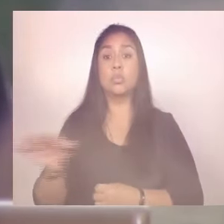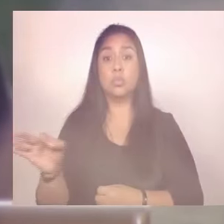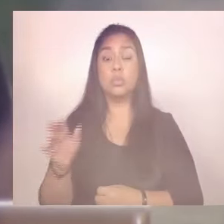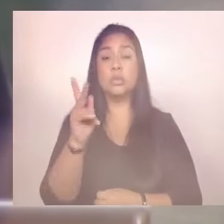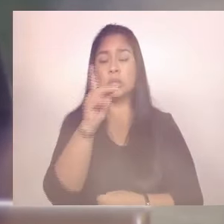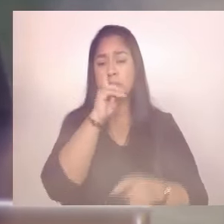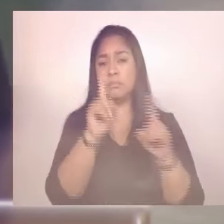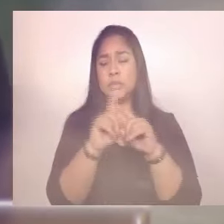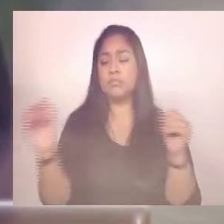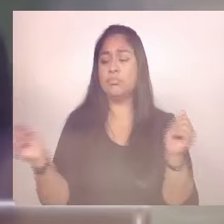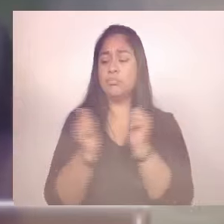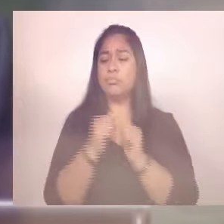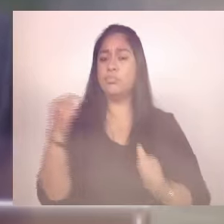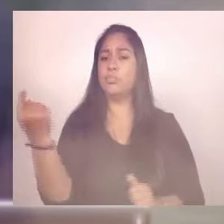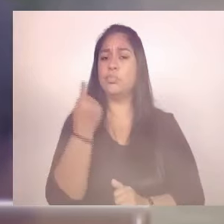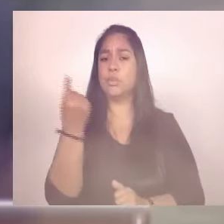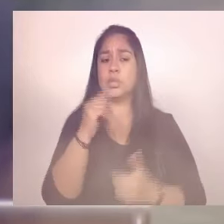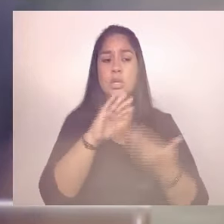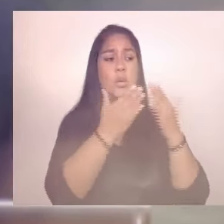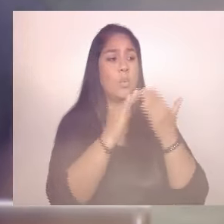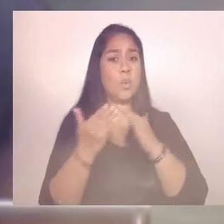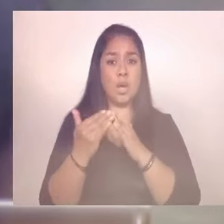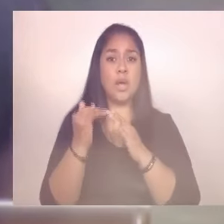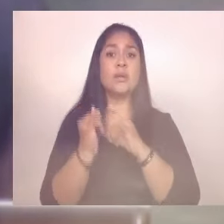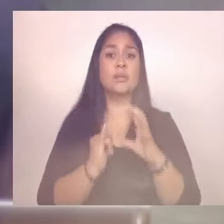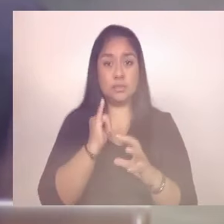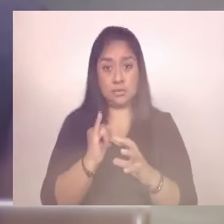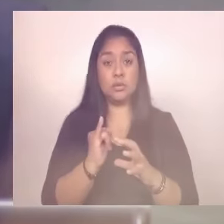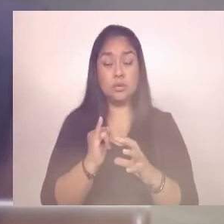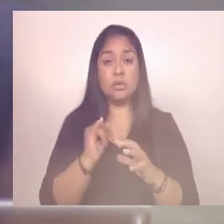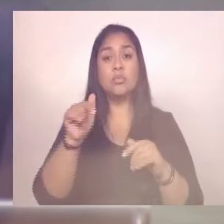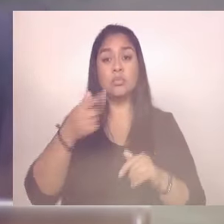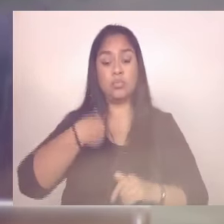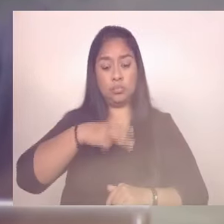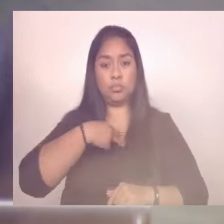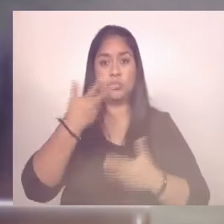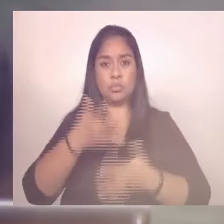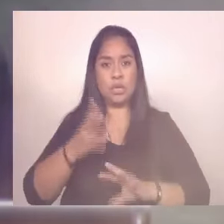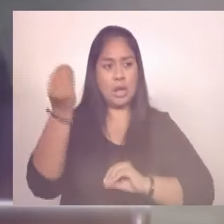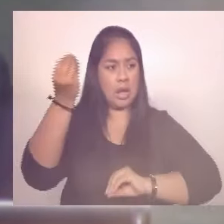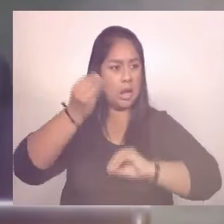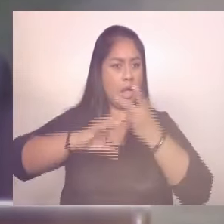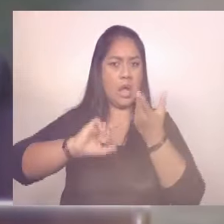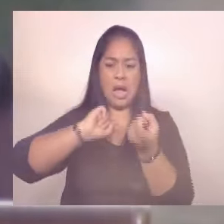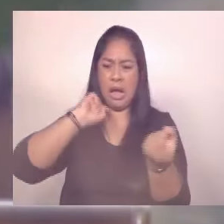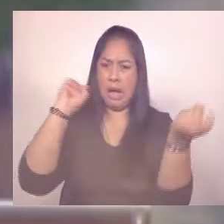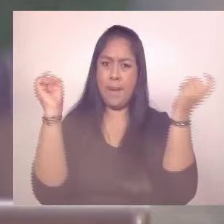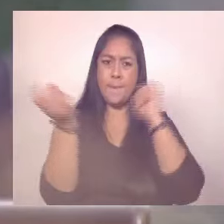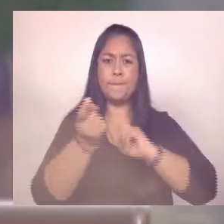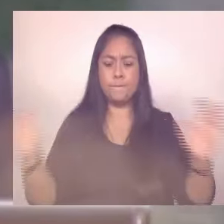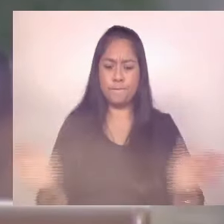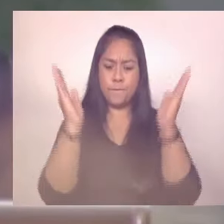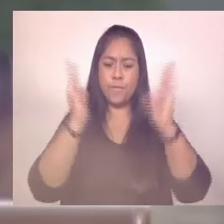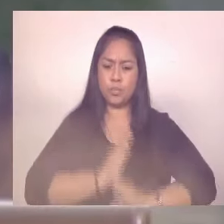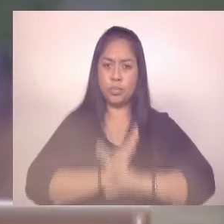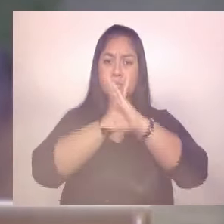pueblo y con un acompañamiento importante de la comunidad internacional, hemos dado un giro hacia la promoción y defensa